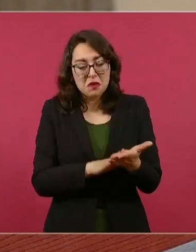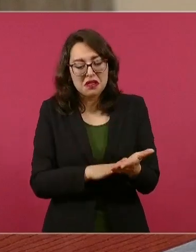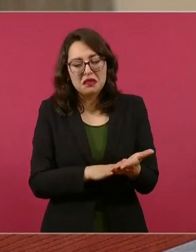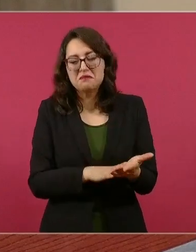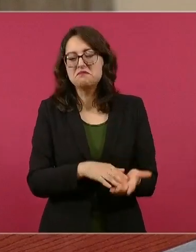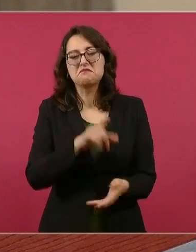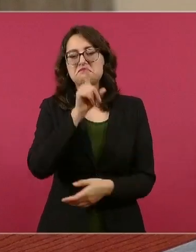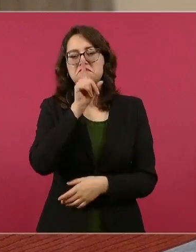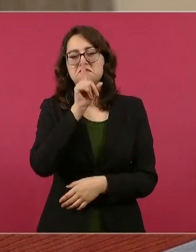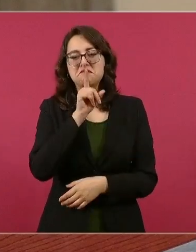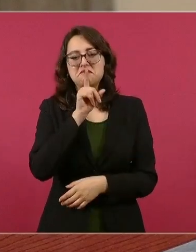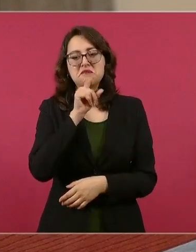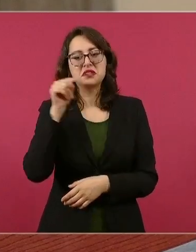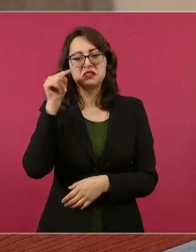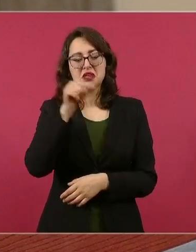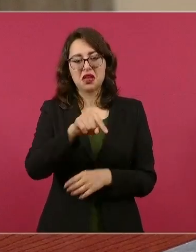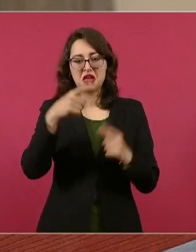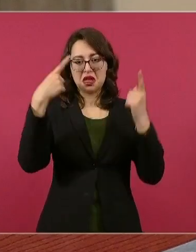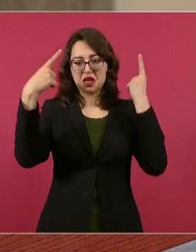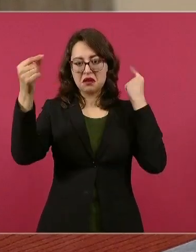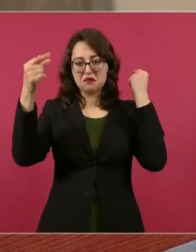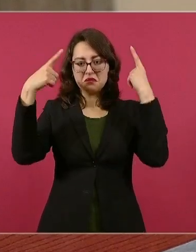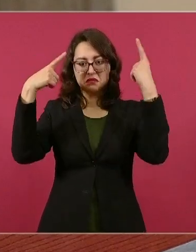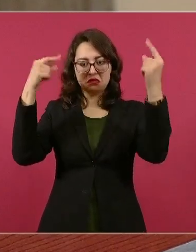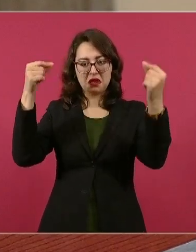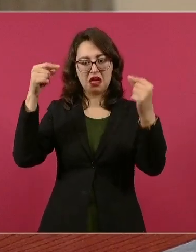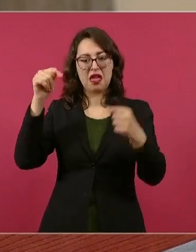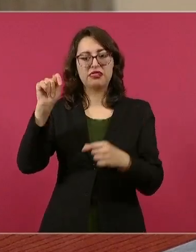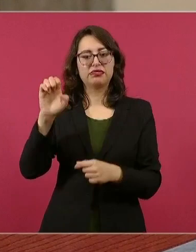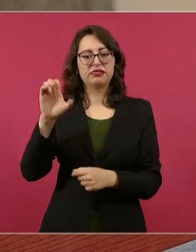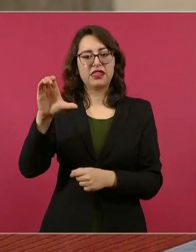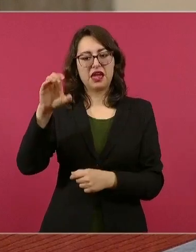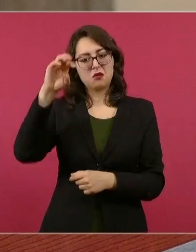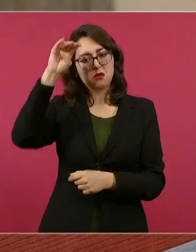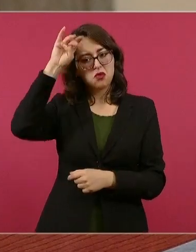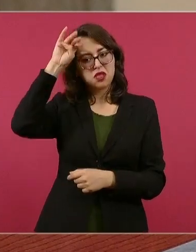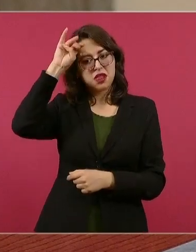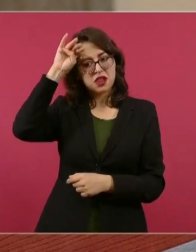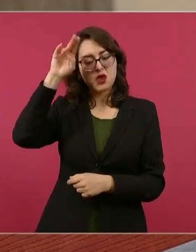Es egresada del TEC de Monterrey, una universidad privada.